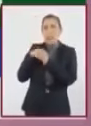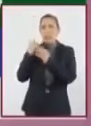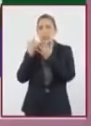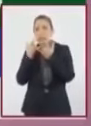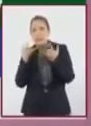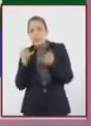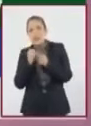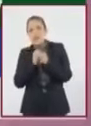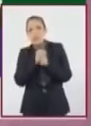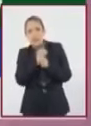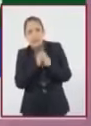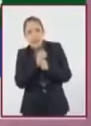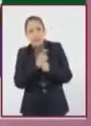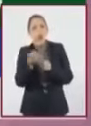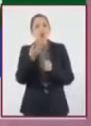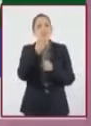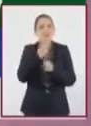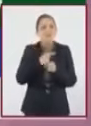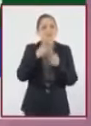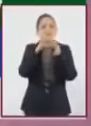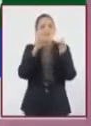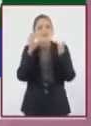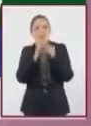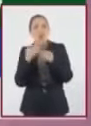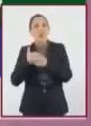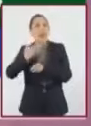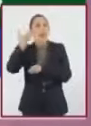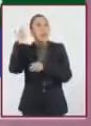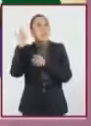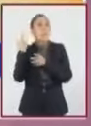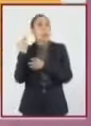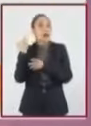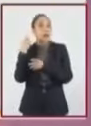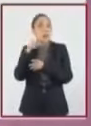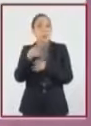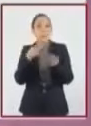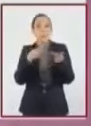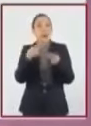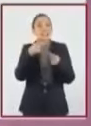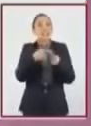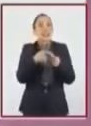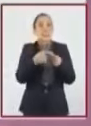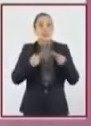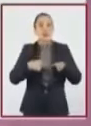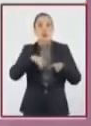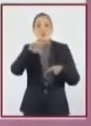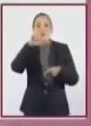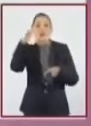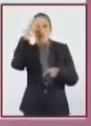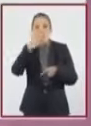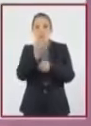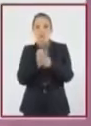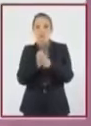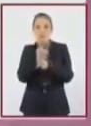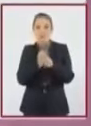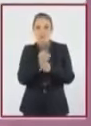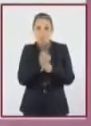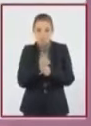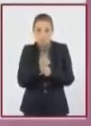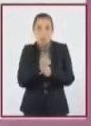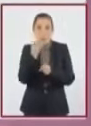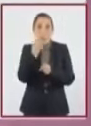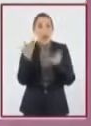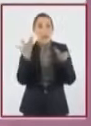versiones, interpretaciones y explicaciones del pasado elaboradas por los historiadores. Para